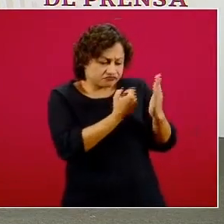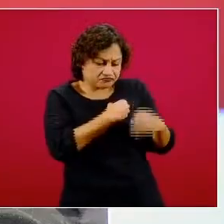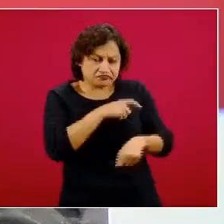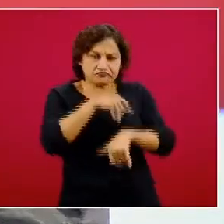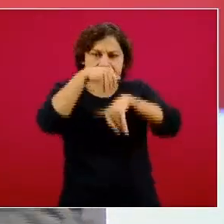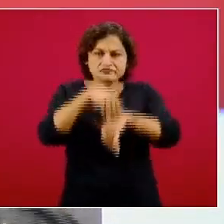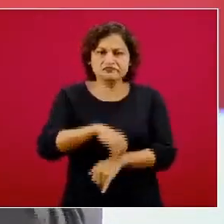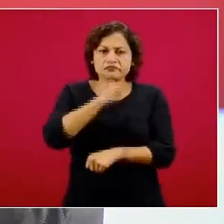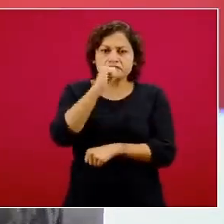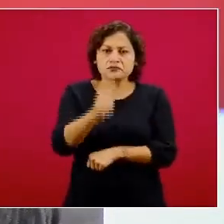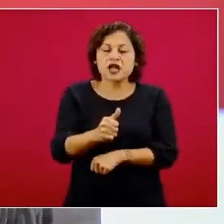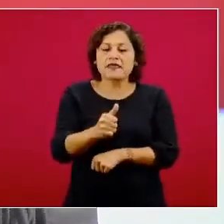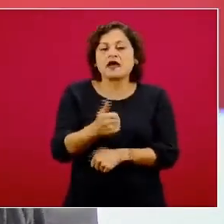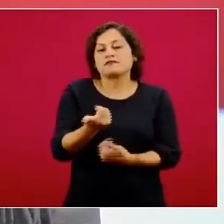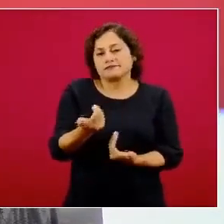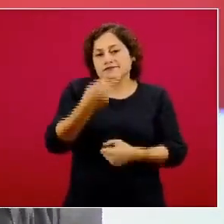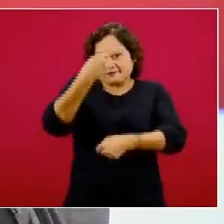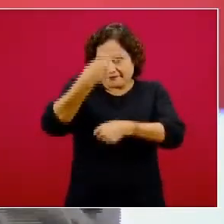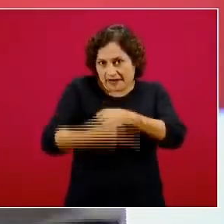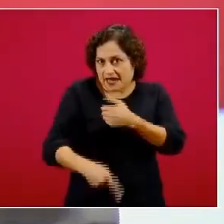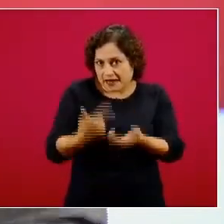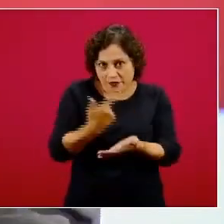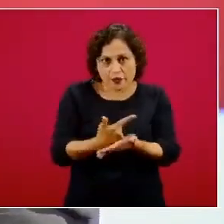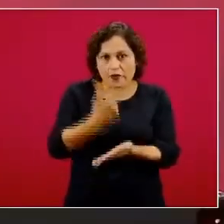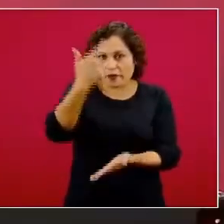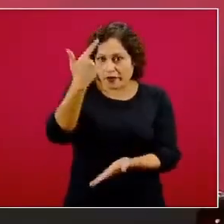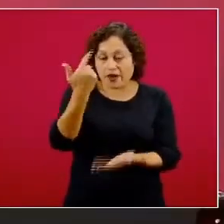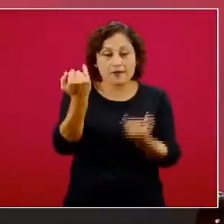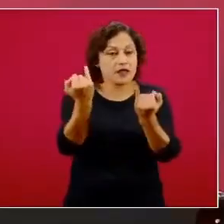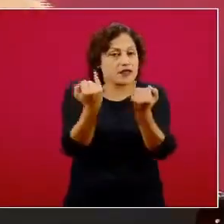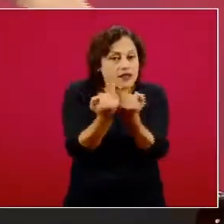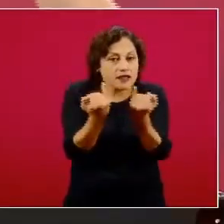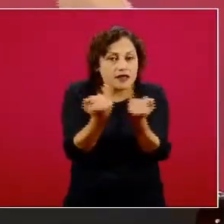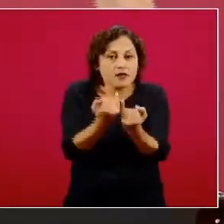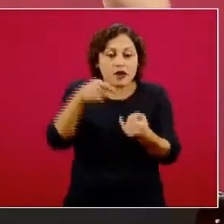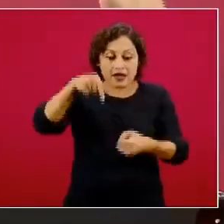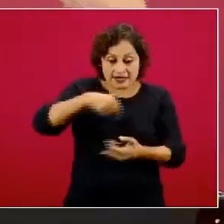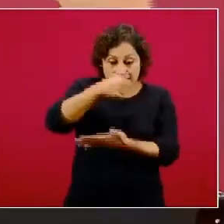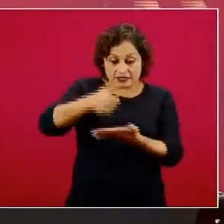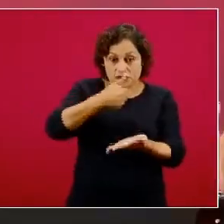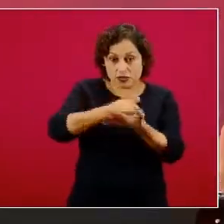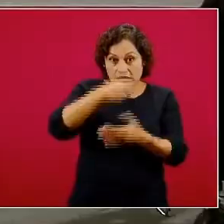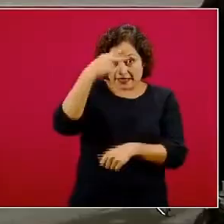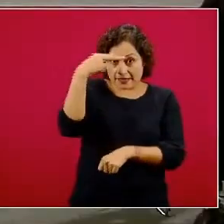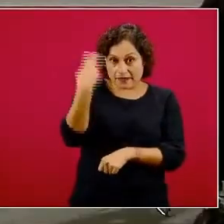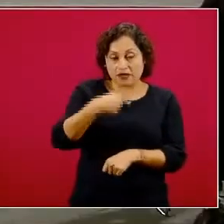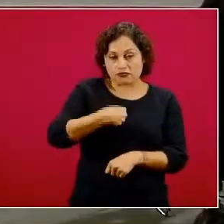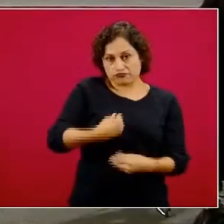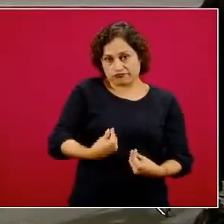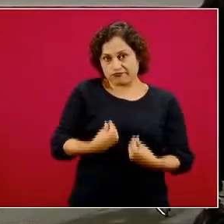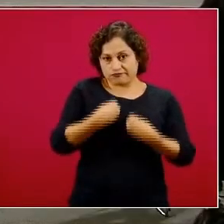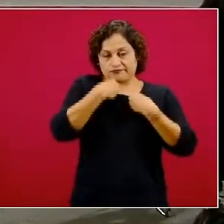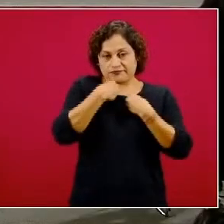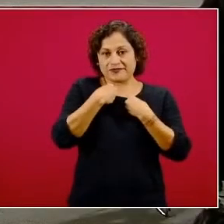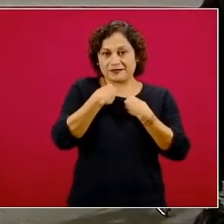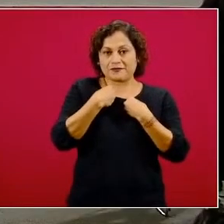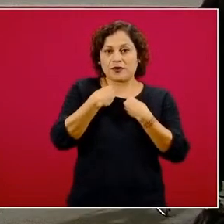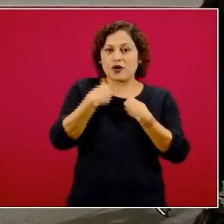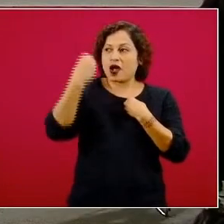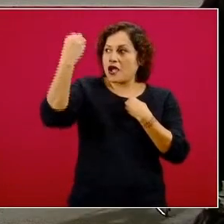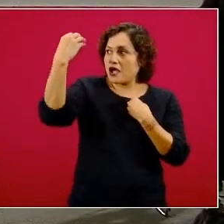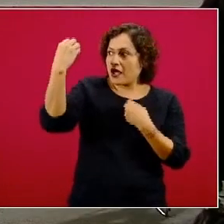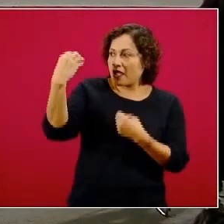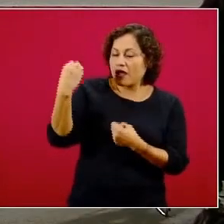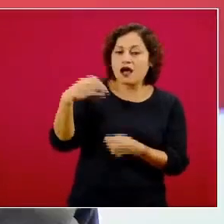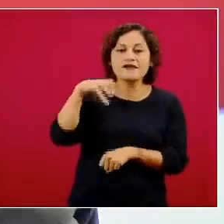es más alto. Y así en la Ciudad de México, que es la ciudad en la que vivo, es todavía más alto porque está en riesgo naranja.